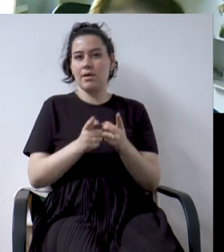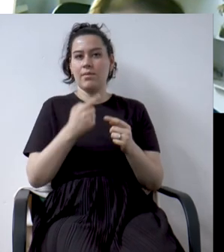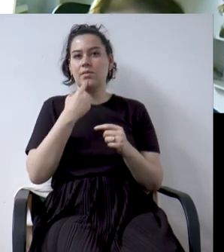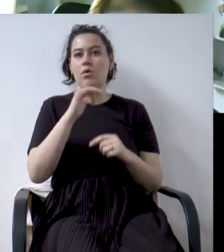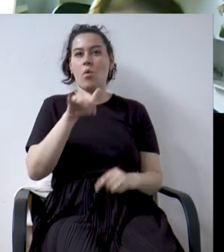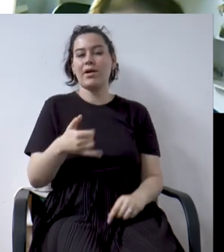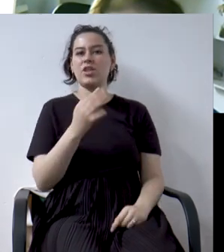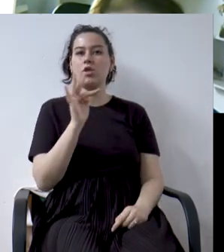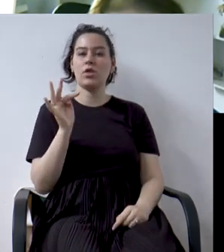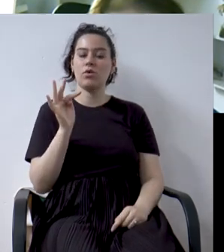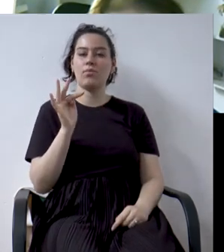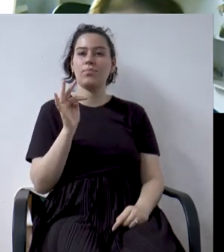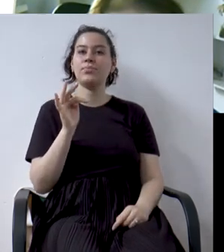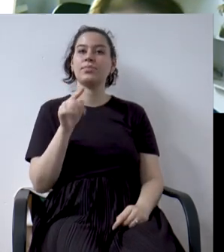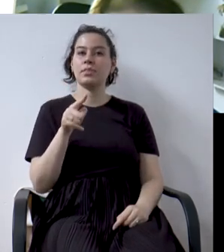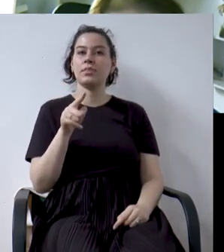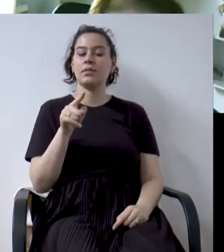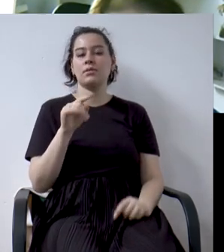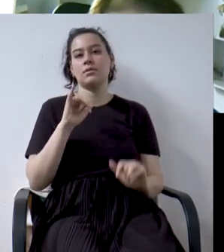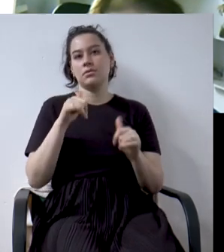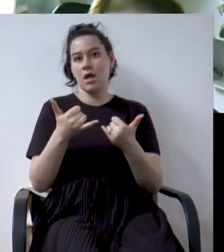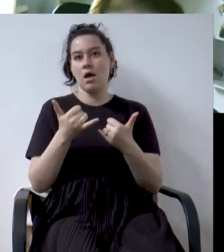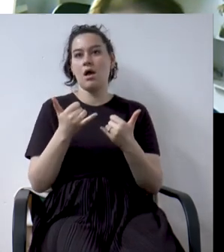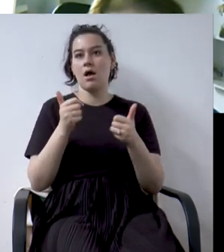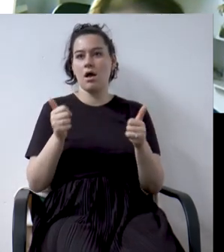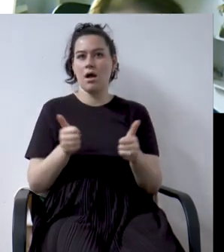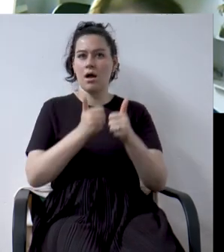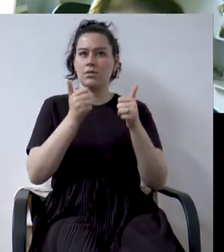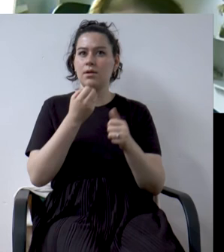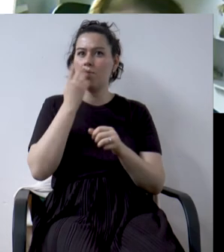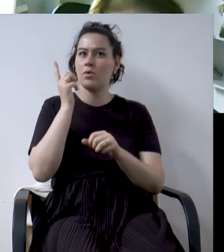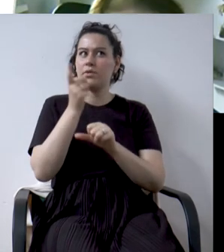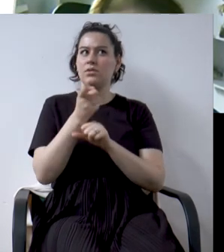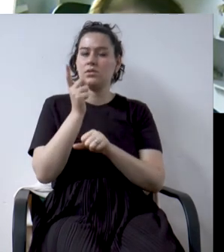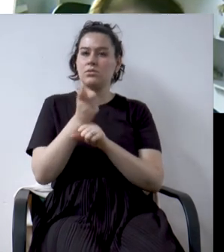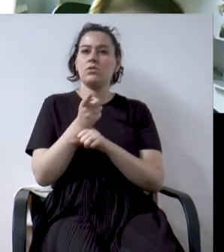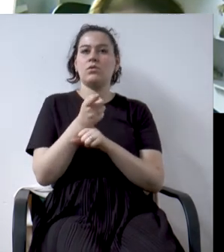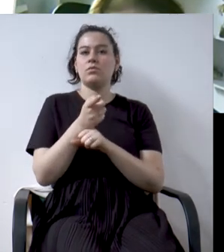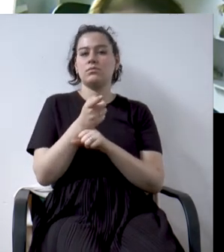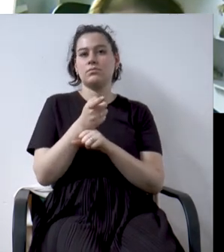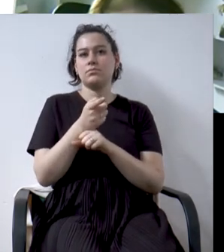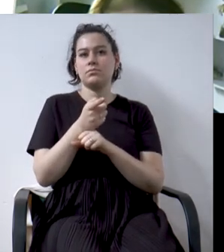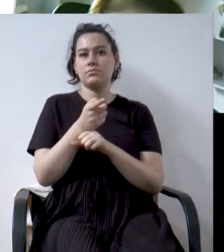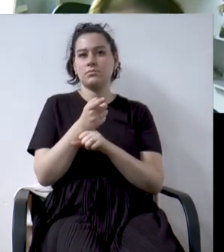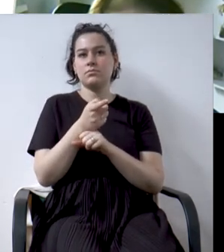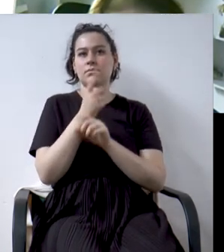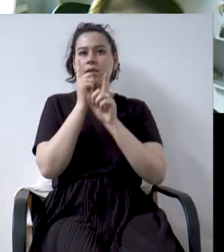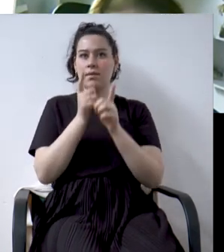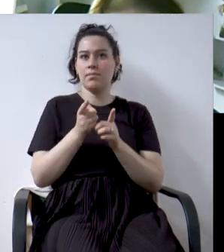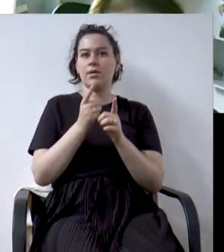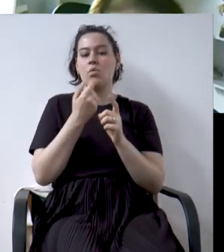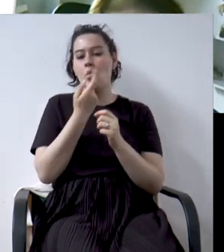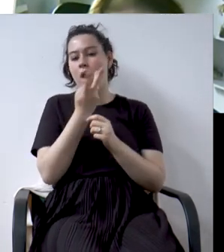Joaquín Toledo, de, bueno, qué datos se está produciendo para tomar las mejores decisiones. me parece que los indicadores también de